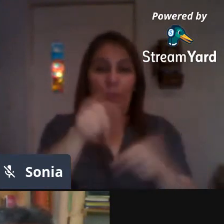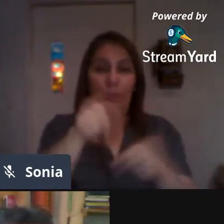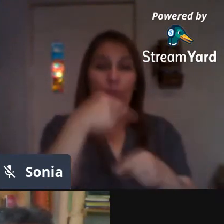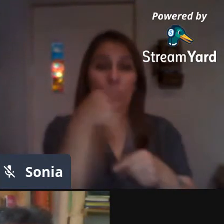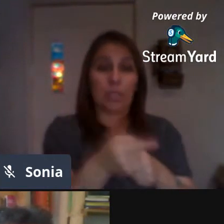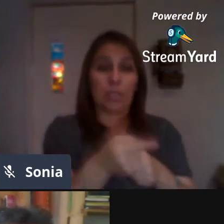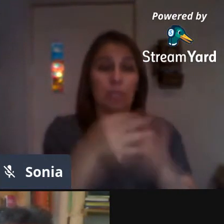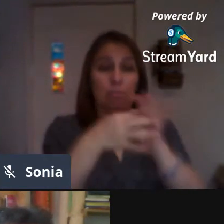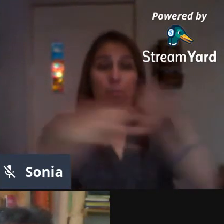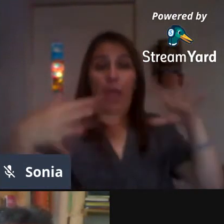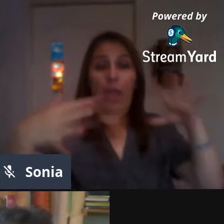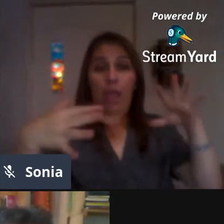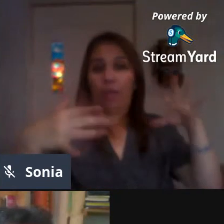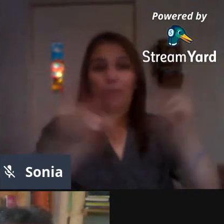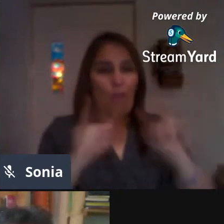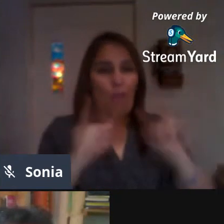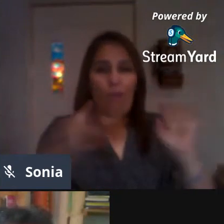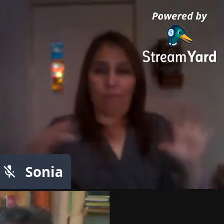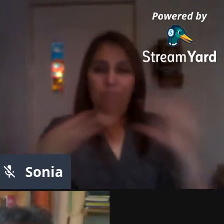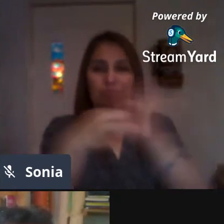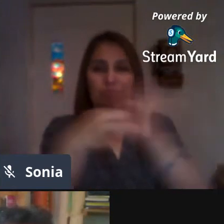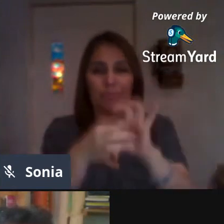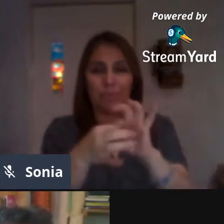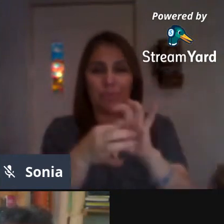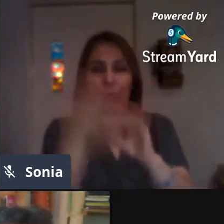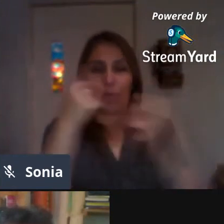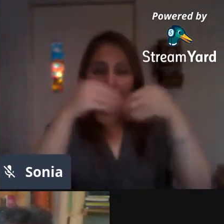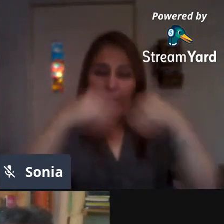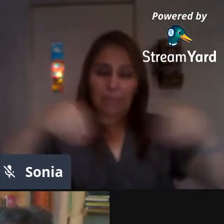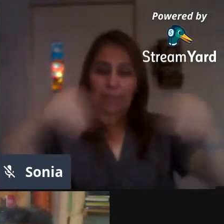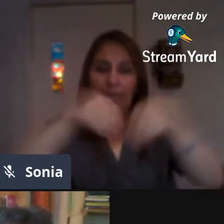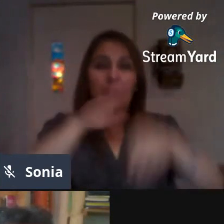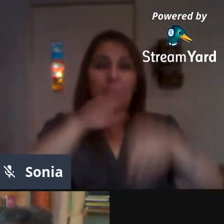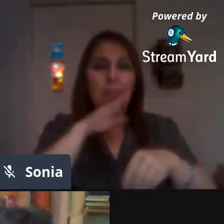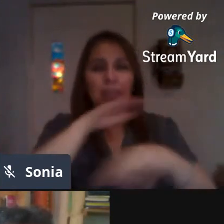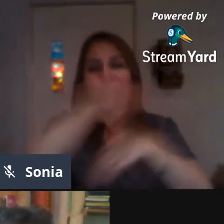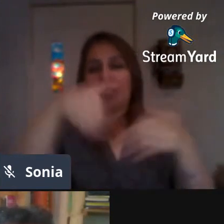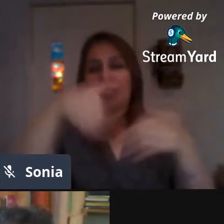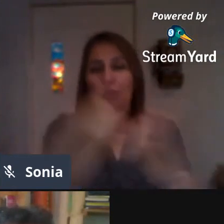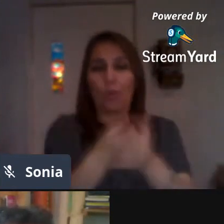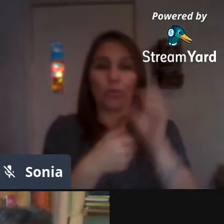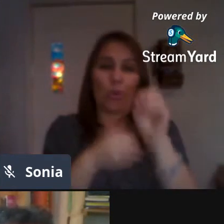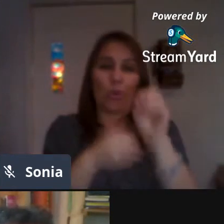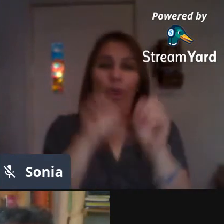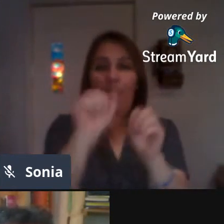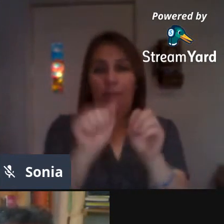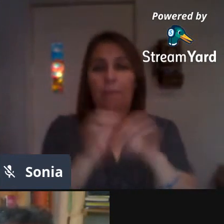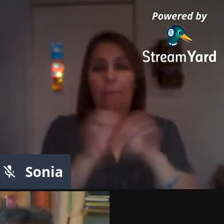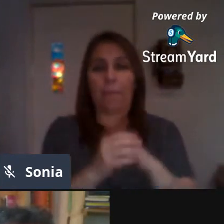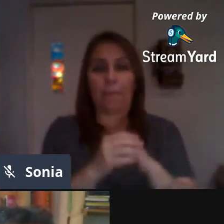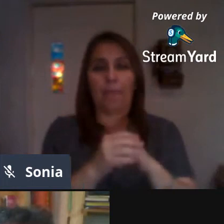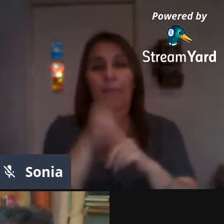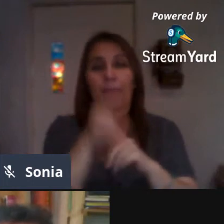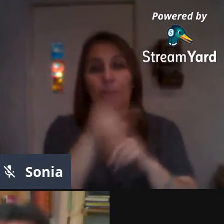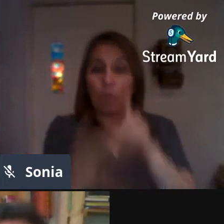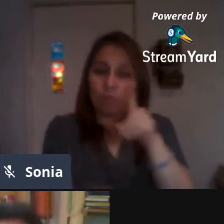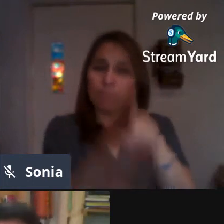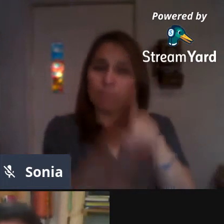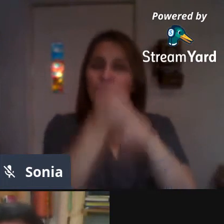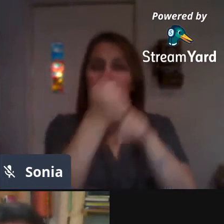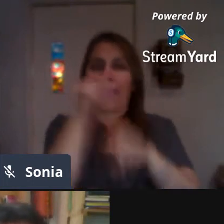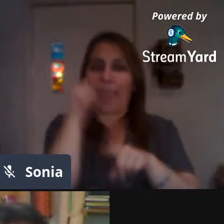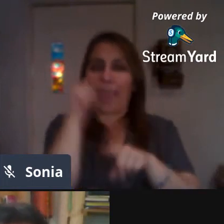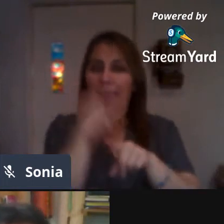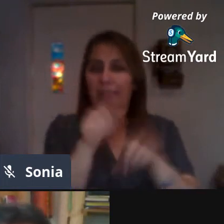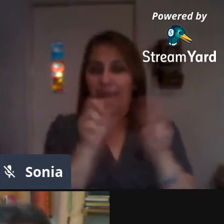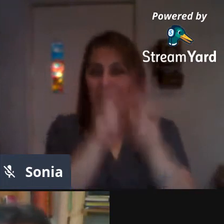retoma es justamente esa tierra de todos y todas como nos dice yoani no lo estás retomando y justamente la pregunta